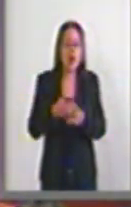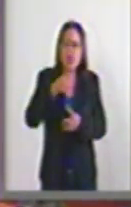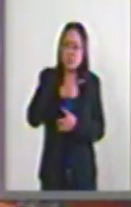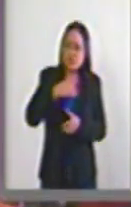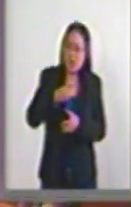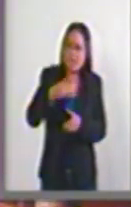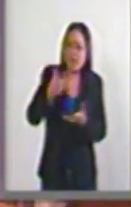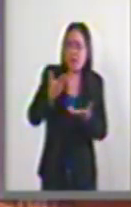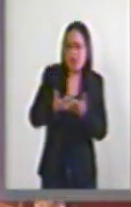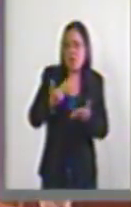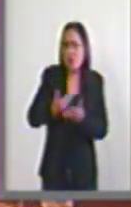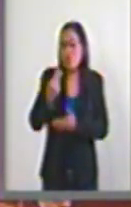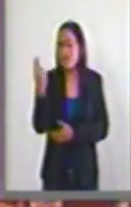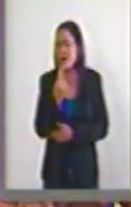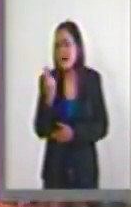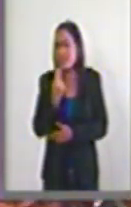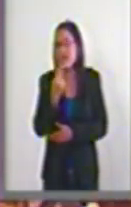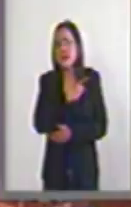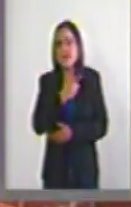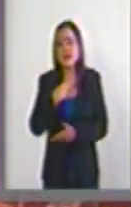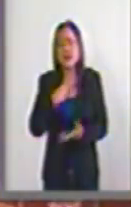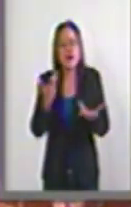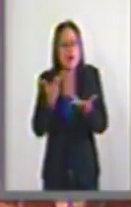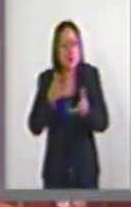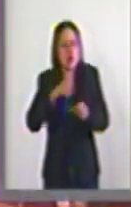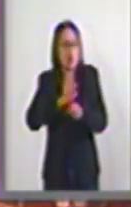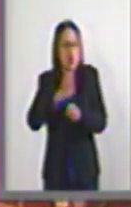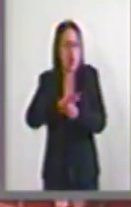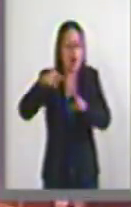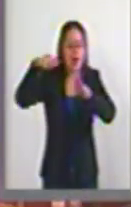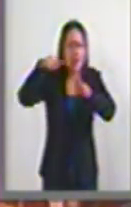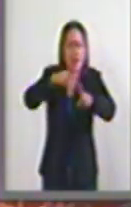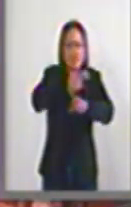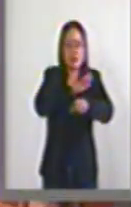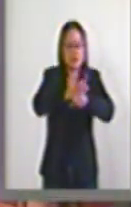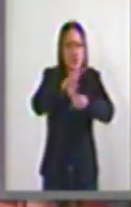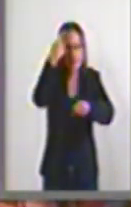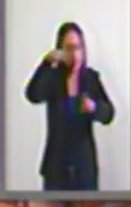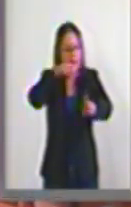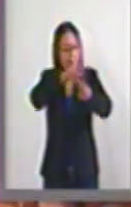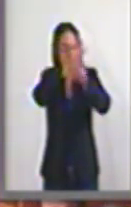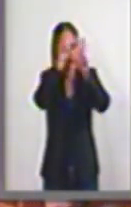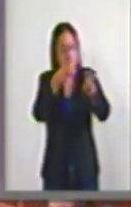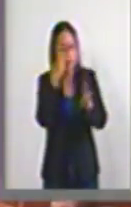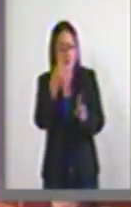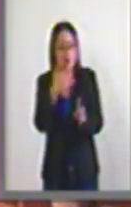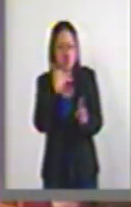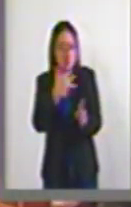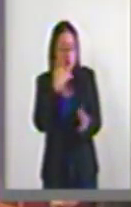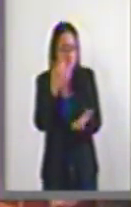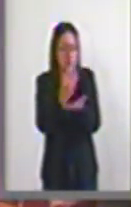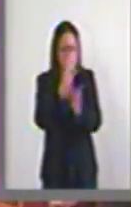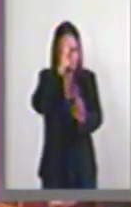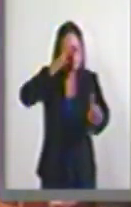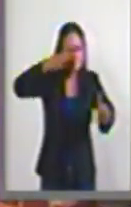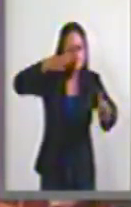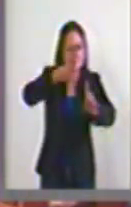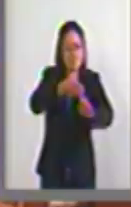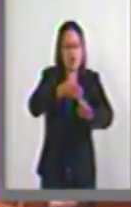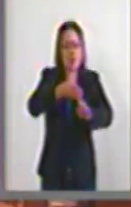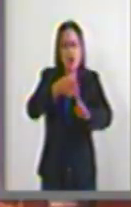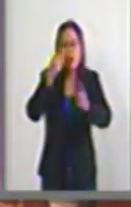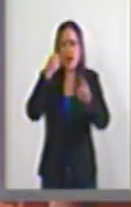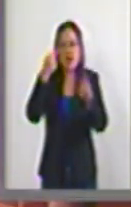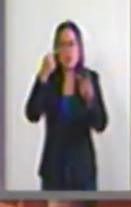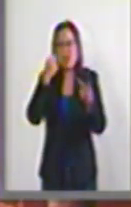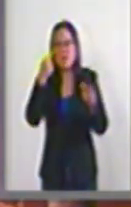necesario establecer una autoridad especializada en la materia, pues son tantos los casos y